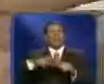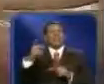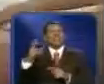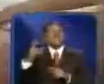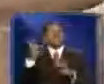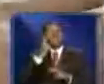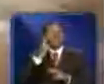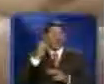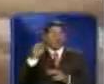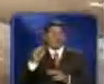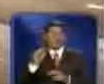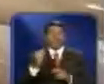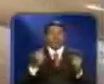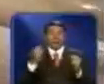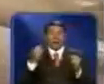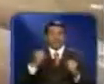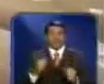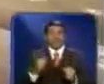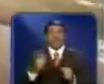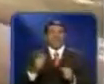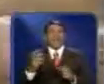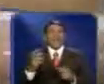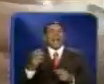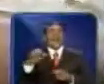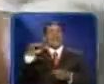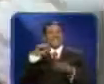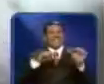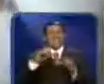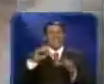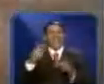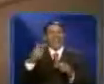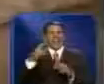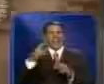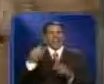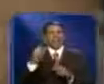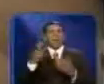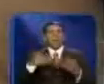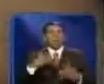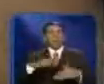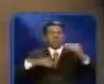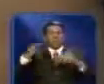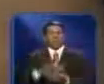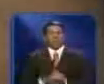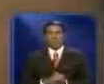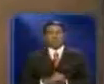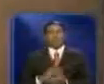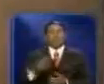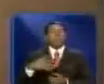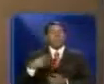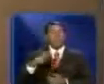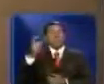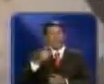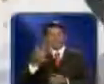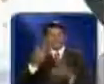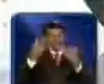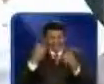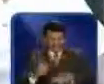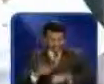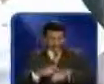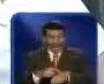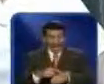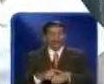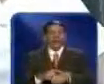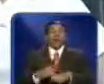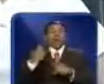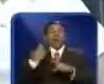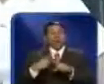chocolate, que es una envoltura que es rica en aceites grasos y se puede alterar un poquito lo que es el sebo. Cuando la persona es de piel muy seca,